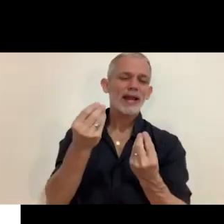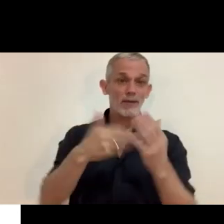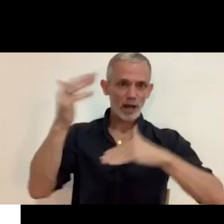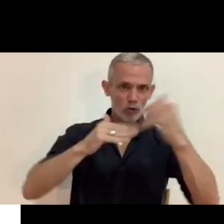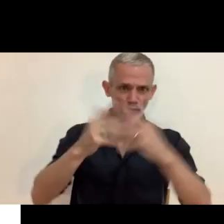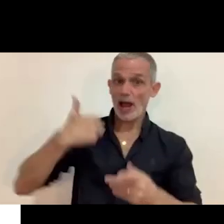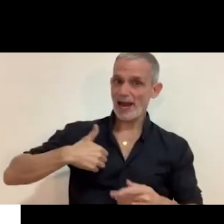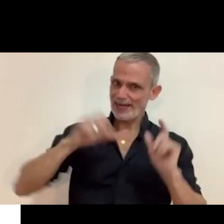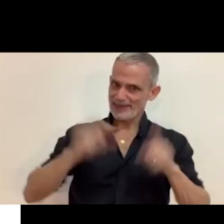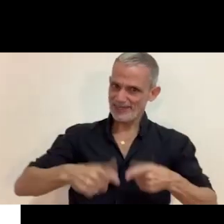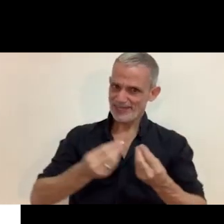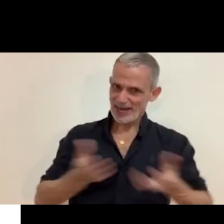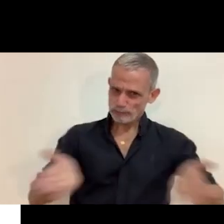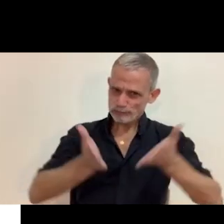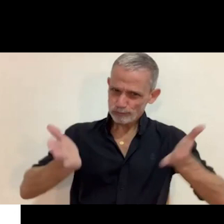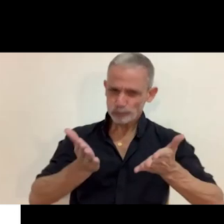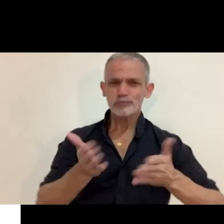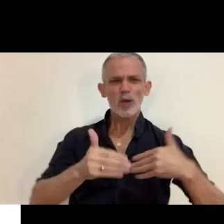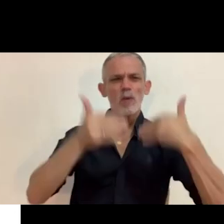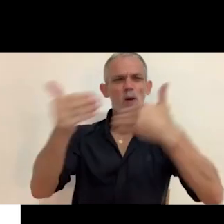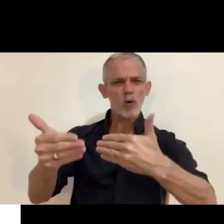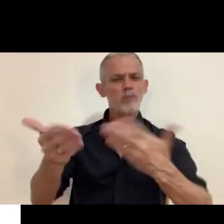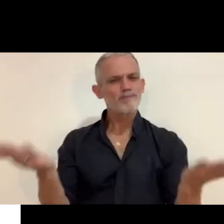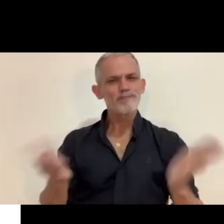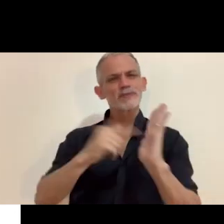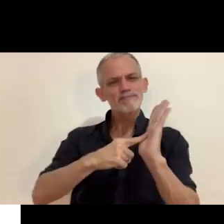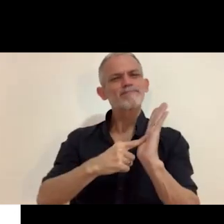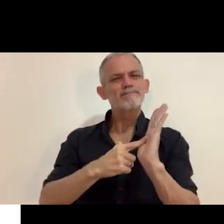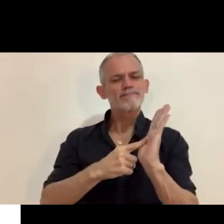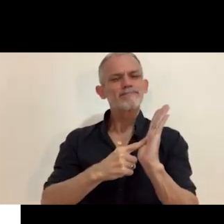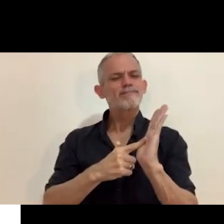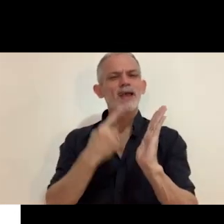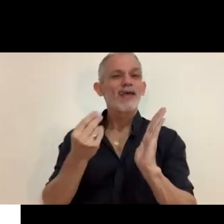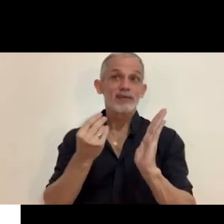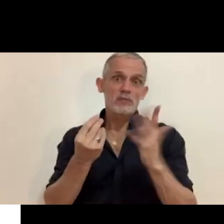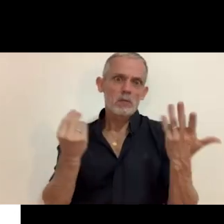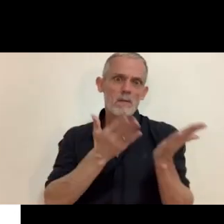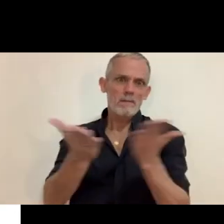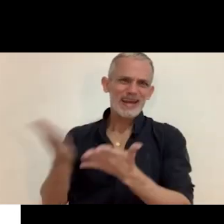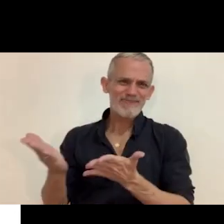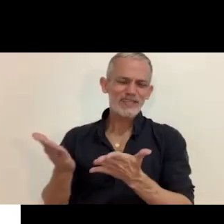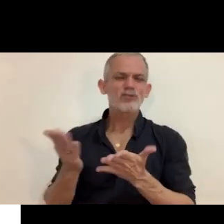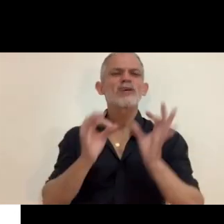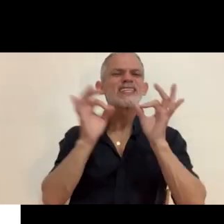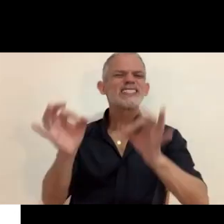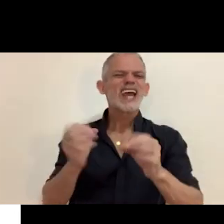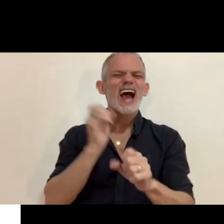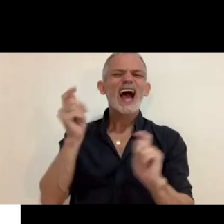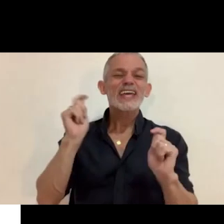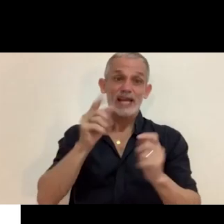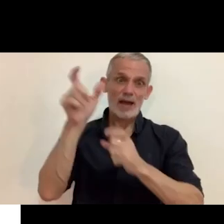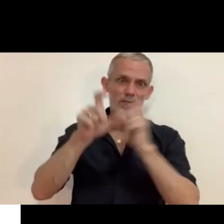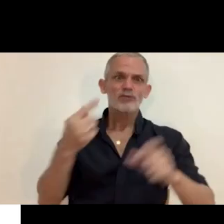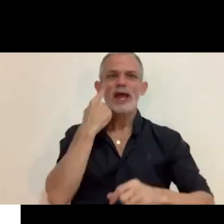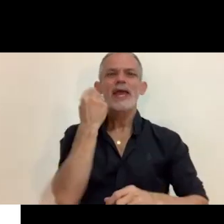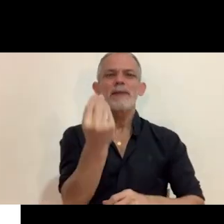argentina, donde expresamente plantea como muchos beneficios que alcanza a residentes